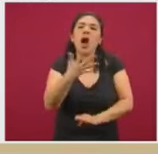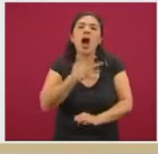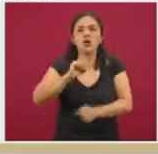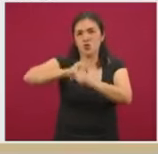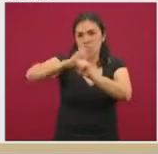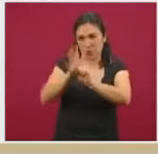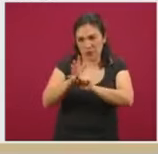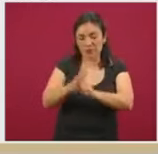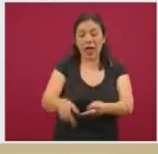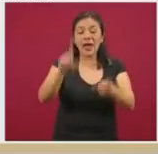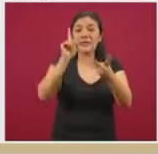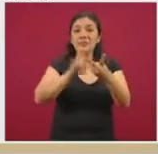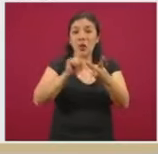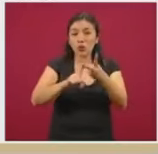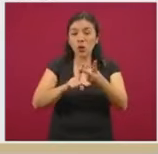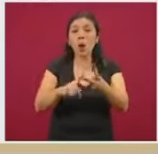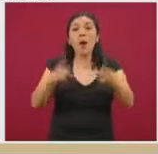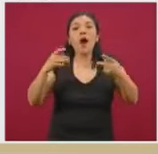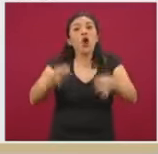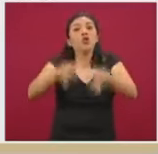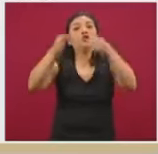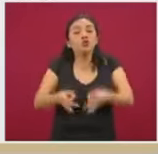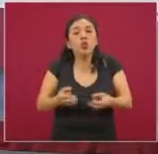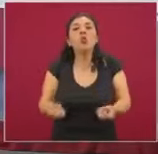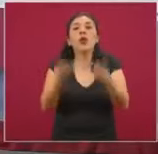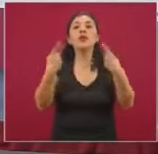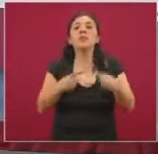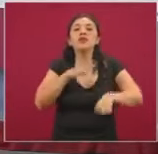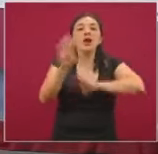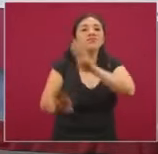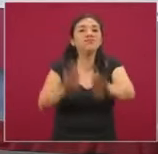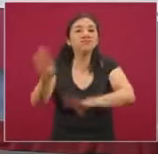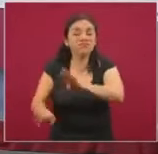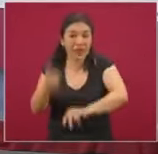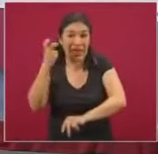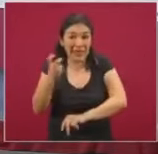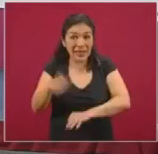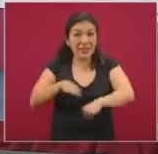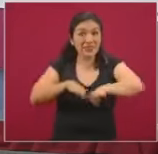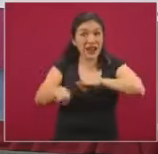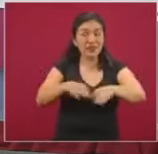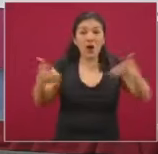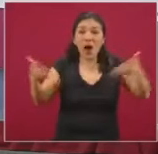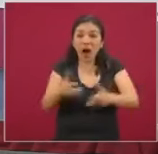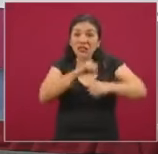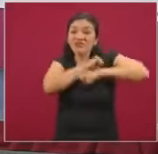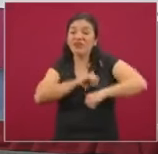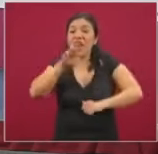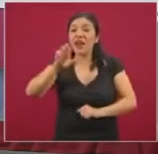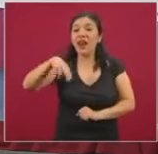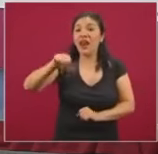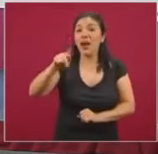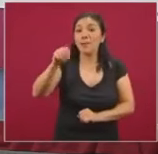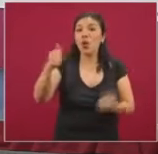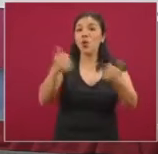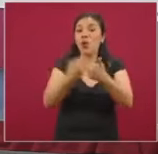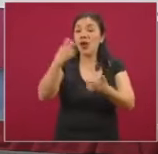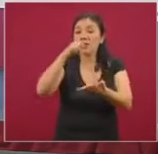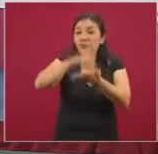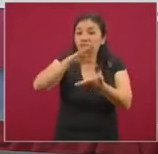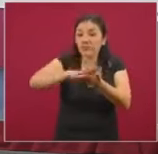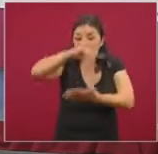por otro lado tenemos las defunciones observadas. Esto es justo el trabajo que ha hecho RENAPO a través de esta base de datos que